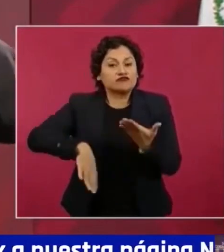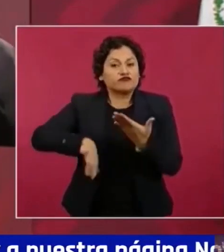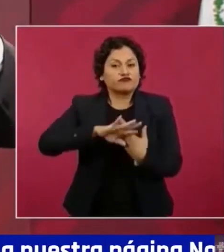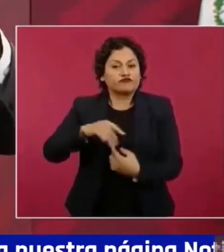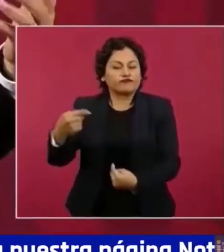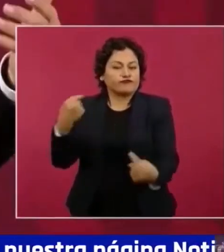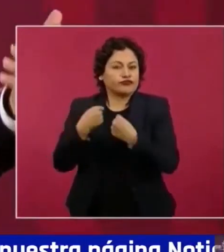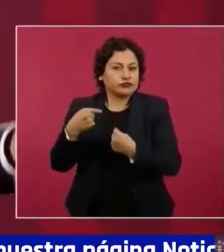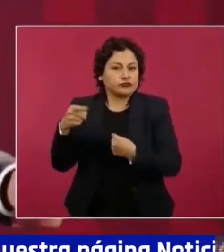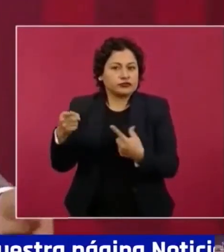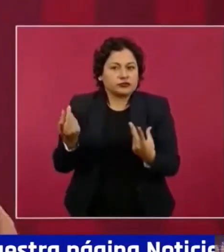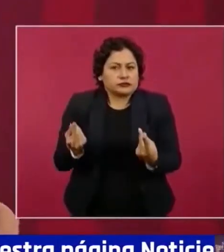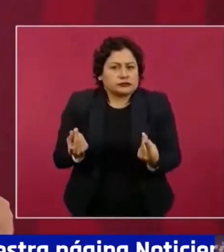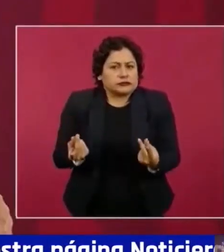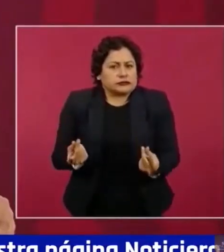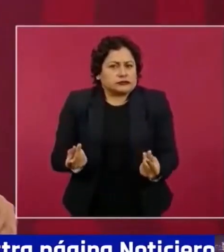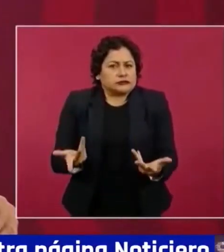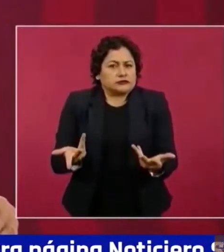a